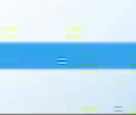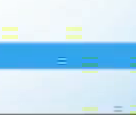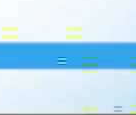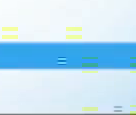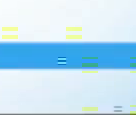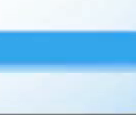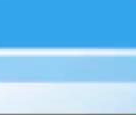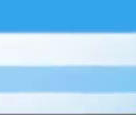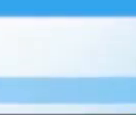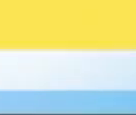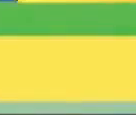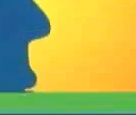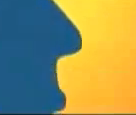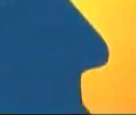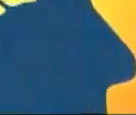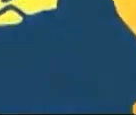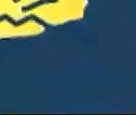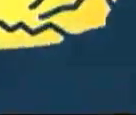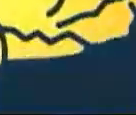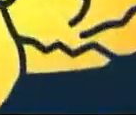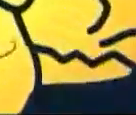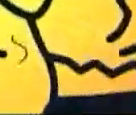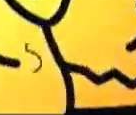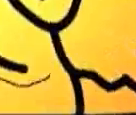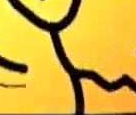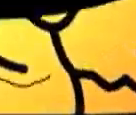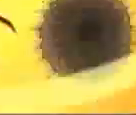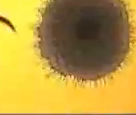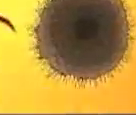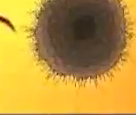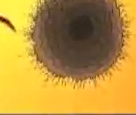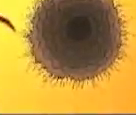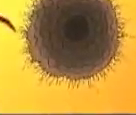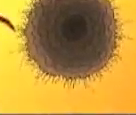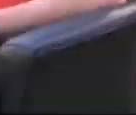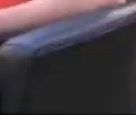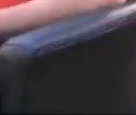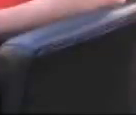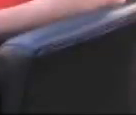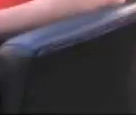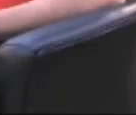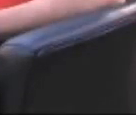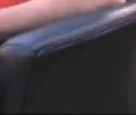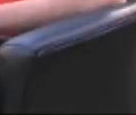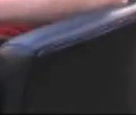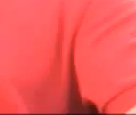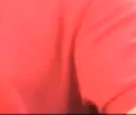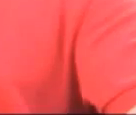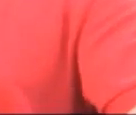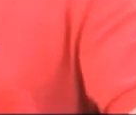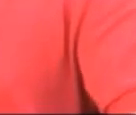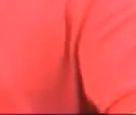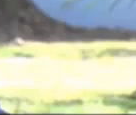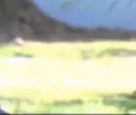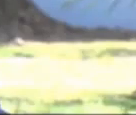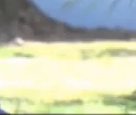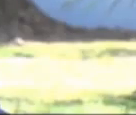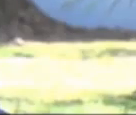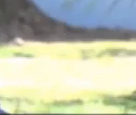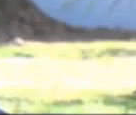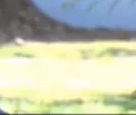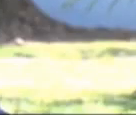Esta semana en Vivir Mejor, ¿qué debemos tomar en cuenta para cuidar en casa a una persona con Alzheimer? Una